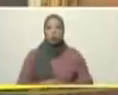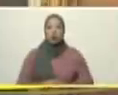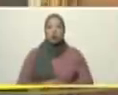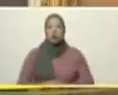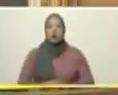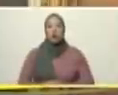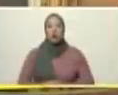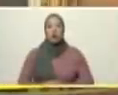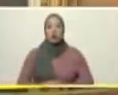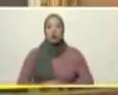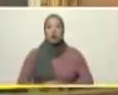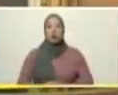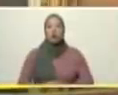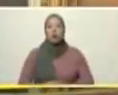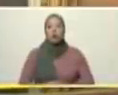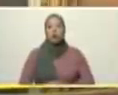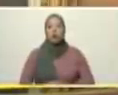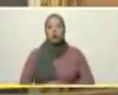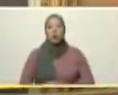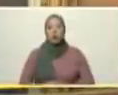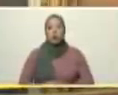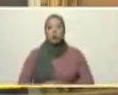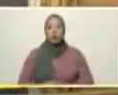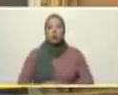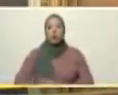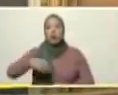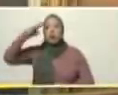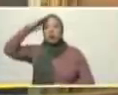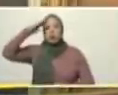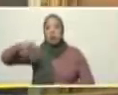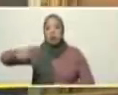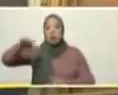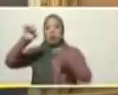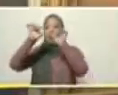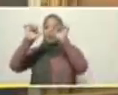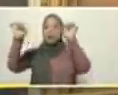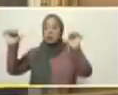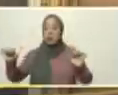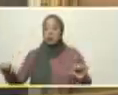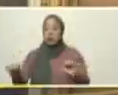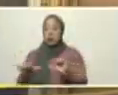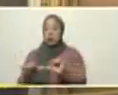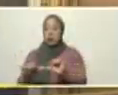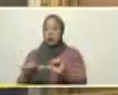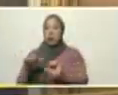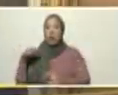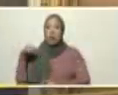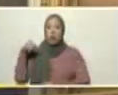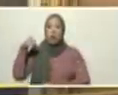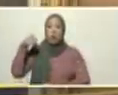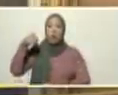de la estructura de las fuerzas militares de Venezuela durante décadas.